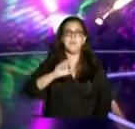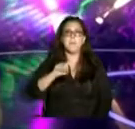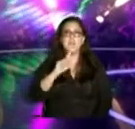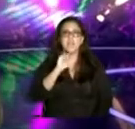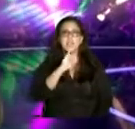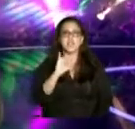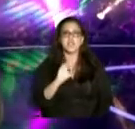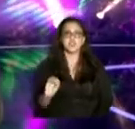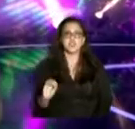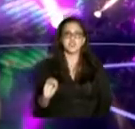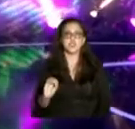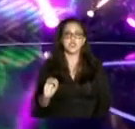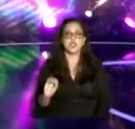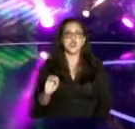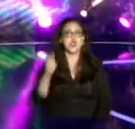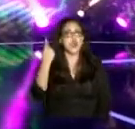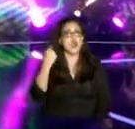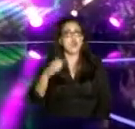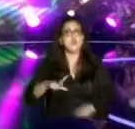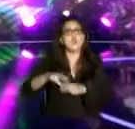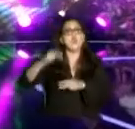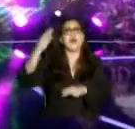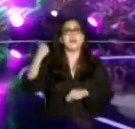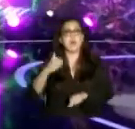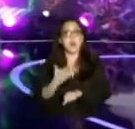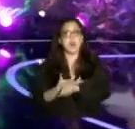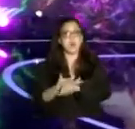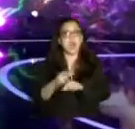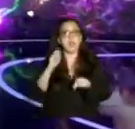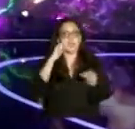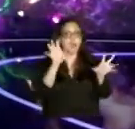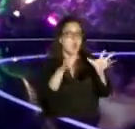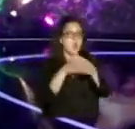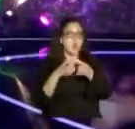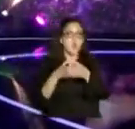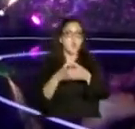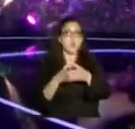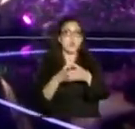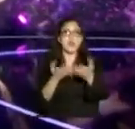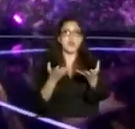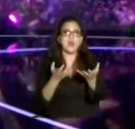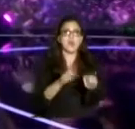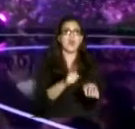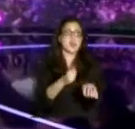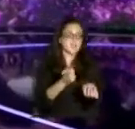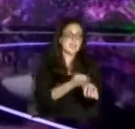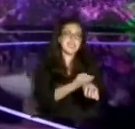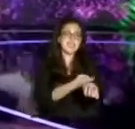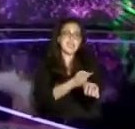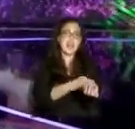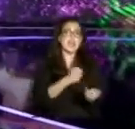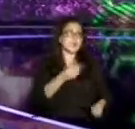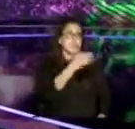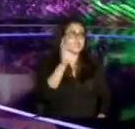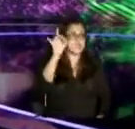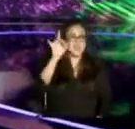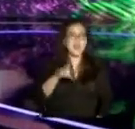ancestría, las más antiguas que se han estudiado son, por ejemplo, los grupos sanguíneos. Ahí hay un ejemplo, todos ustedes saben qué grupo sanguíneo